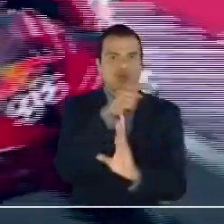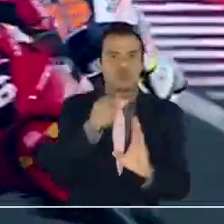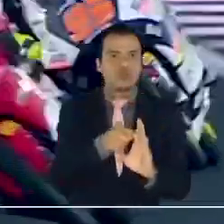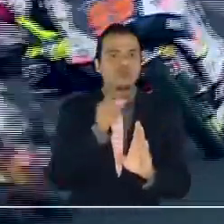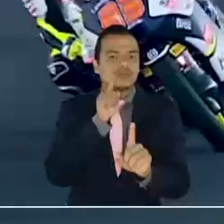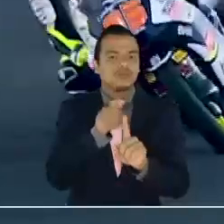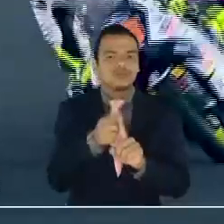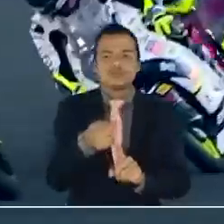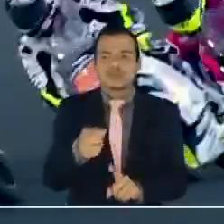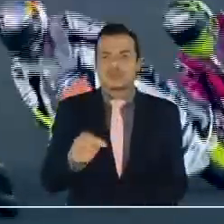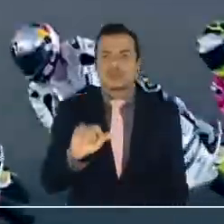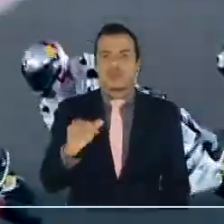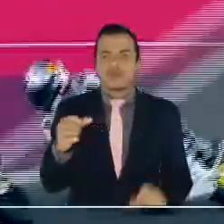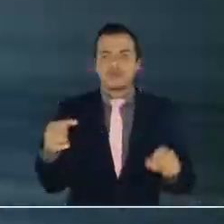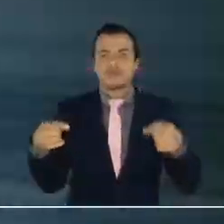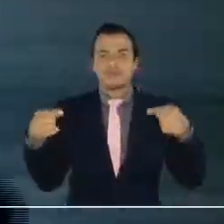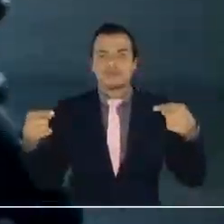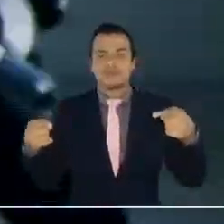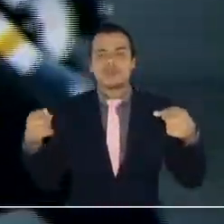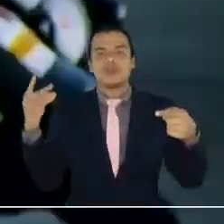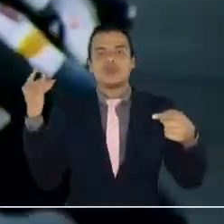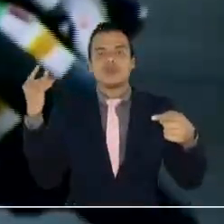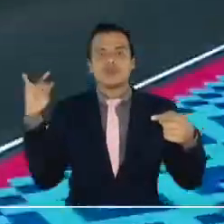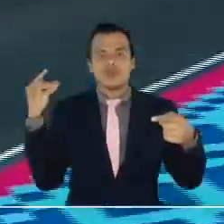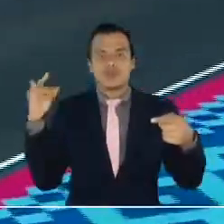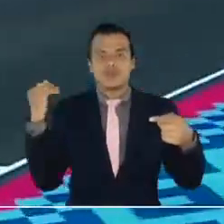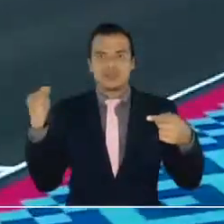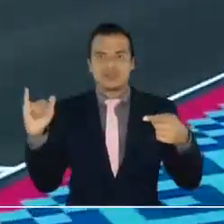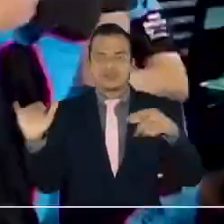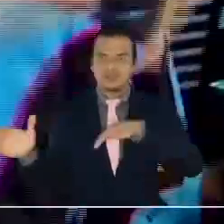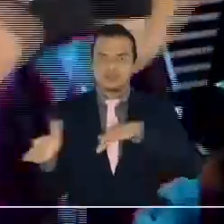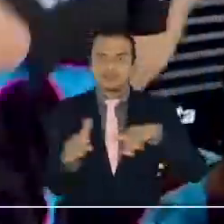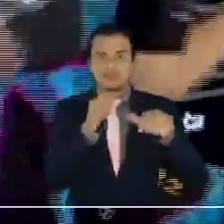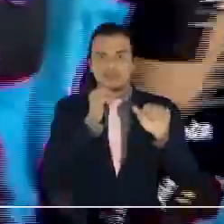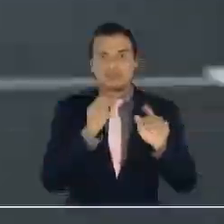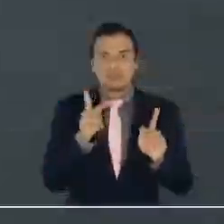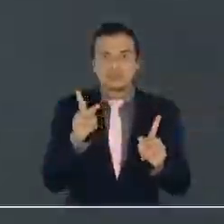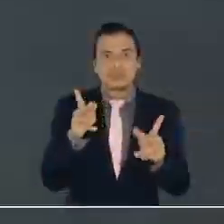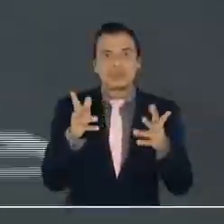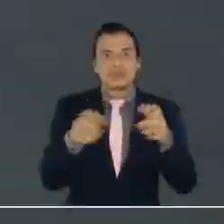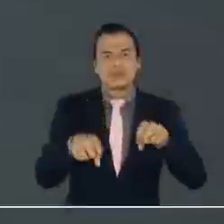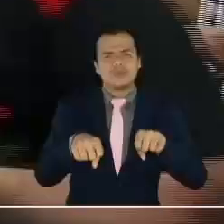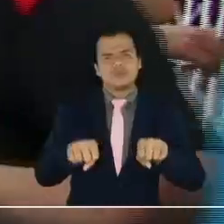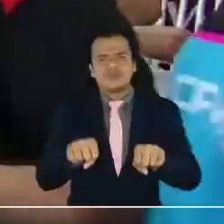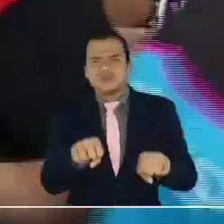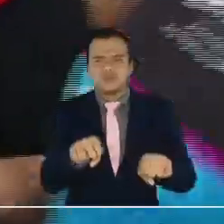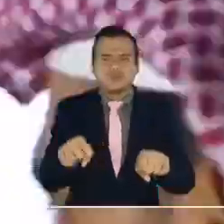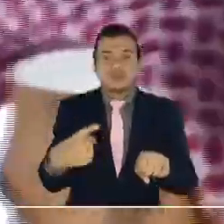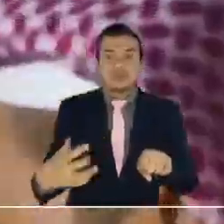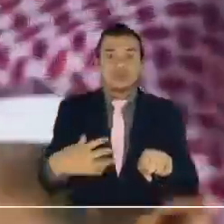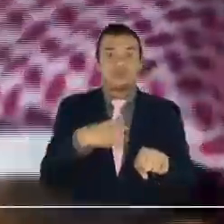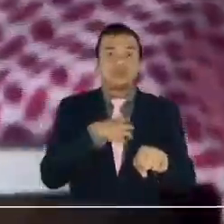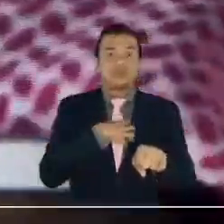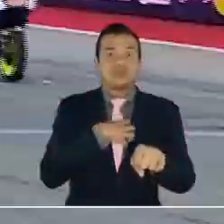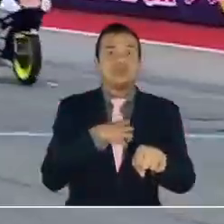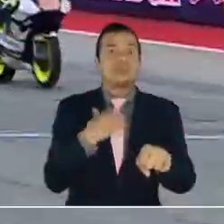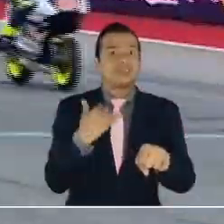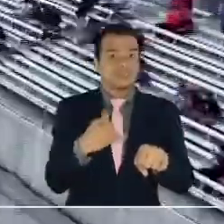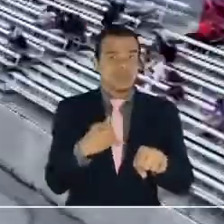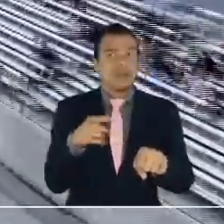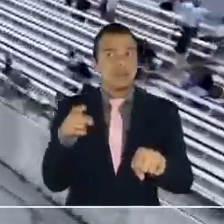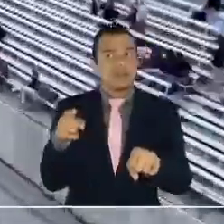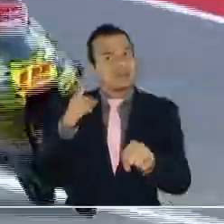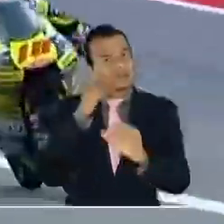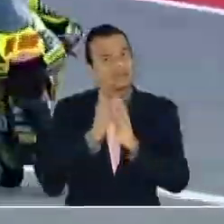El piloto David Alonso, primer colombiano en ser campeón mundial de motociclismo, se alista para el Gran Premio de Australia el 20 de este mes, donde cerrará su